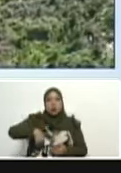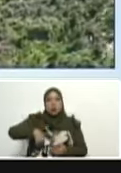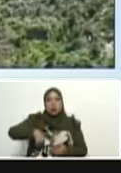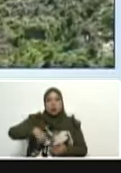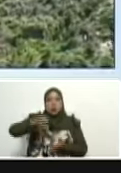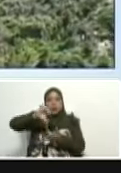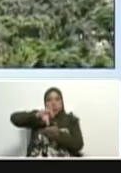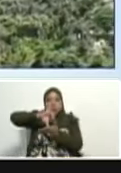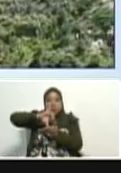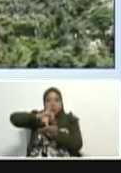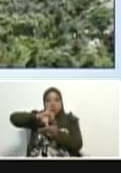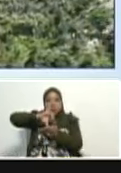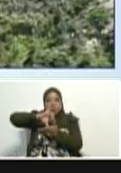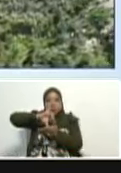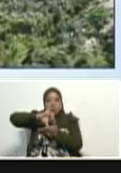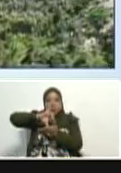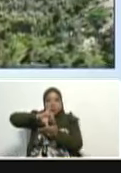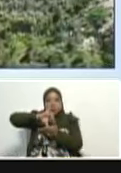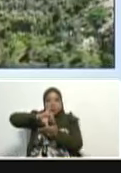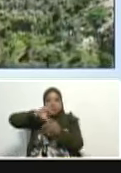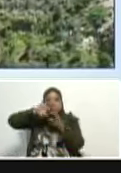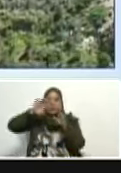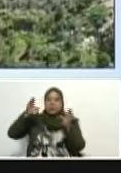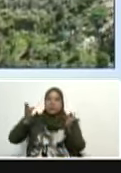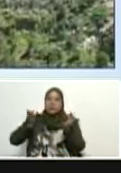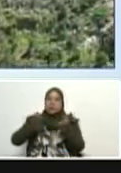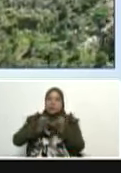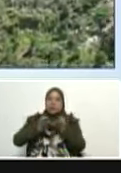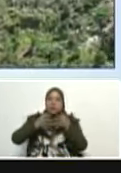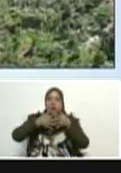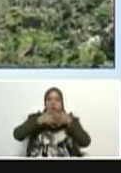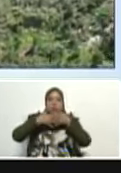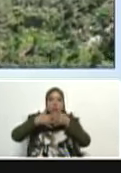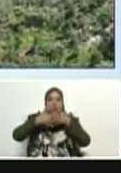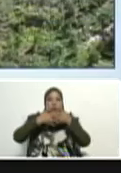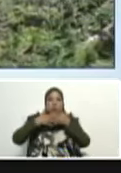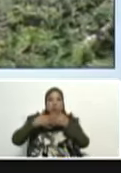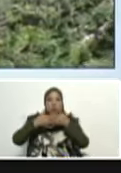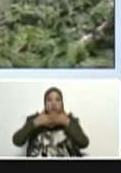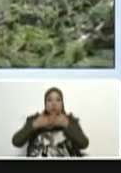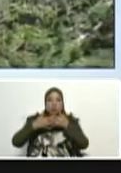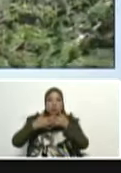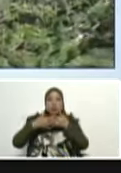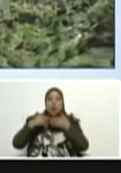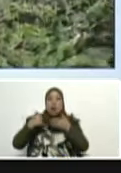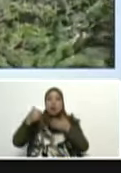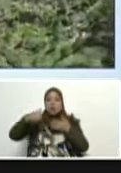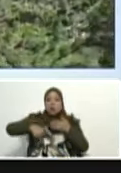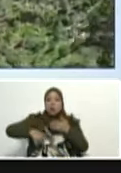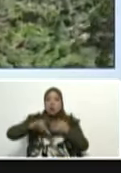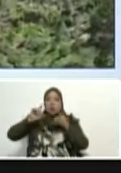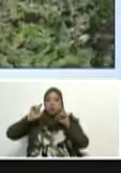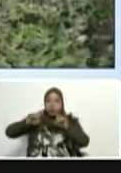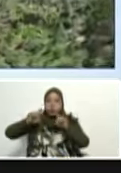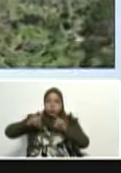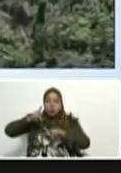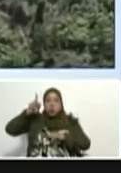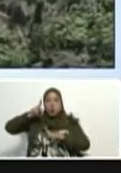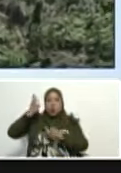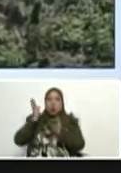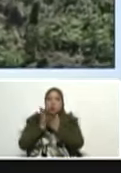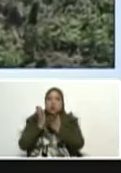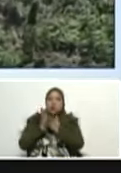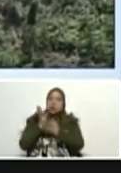Irán y del mundo, de Estados Unidos también, para que vengan a formar